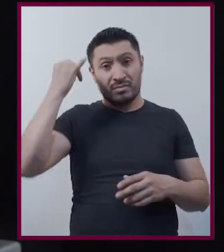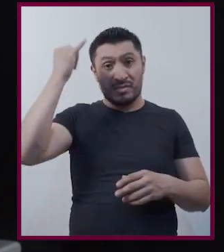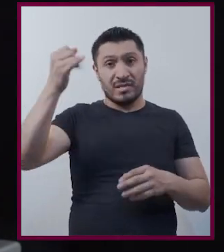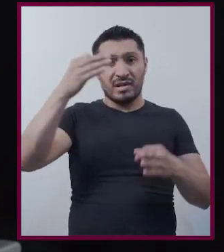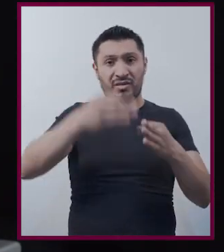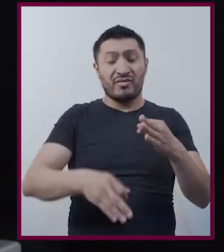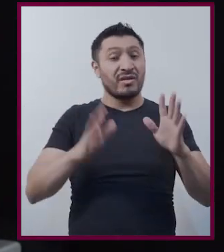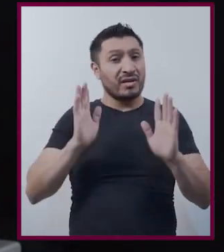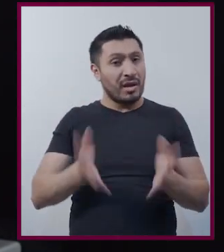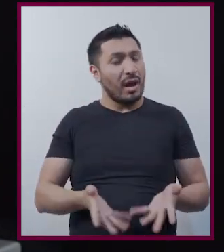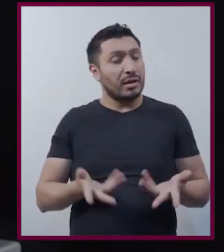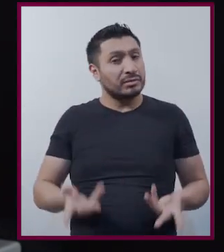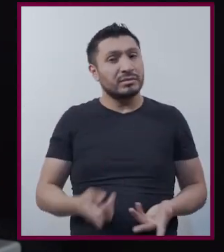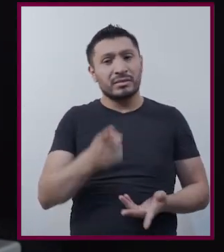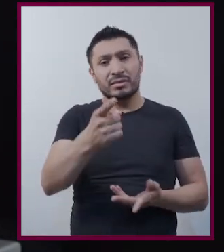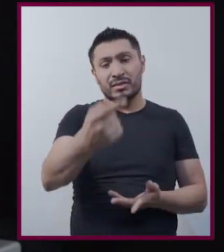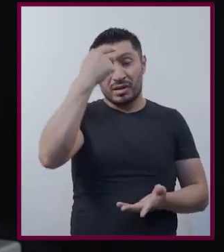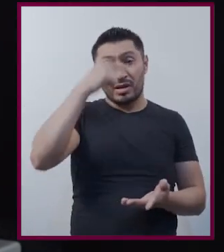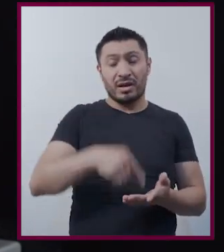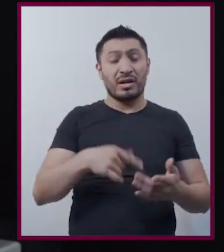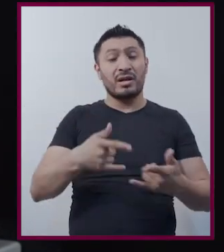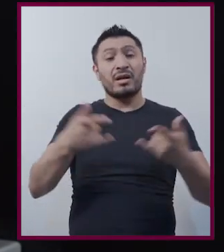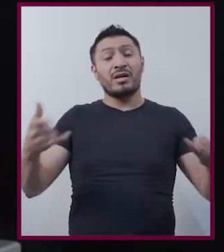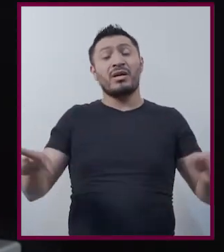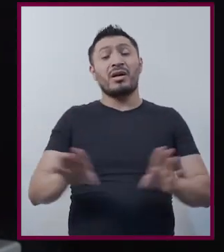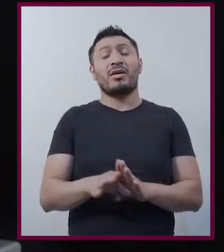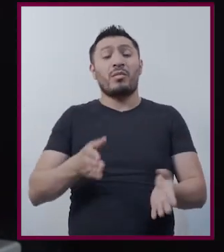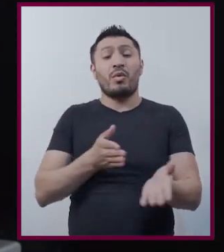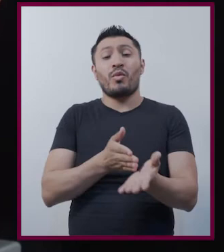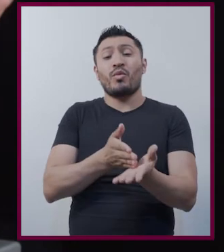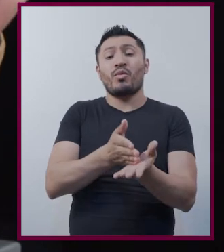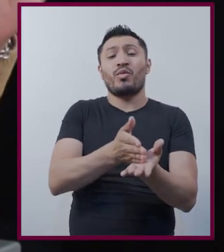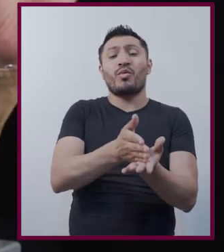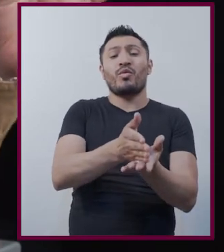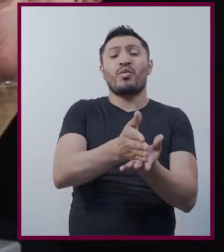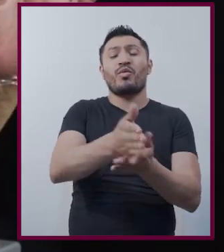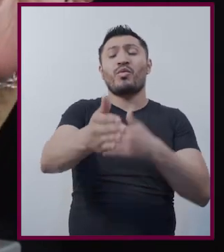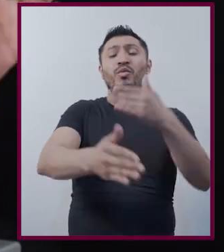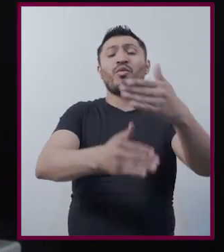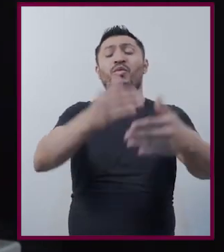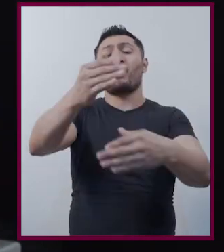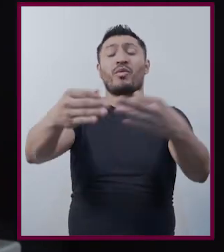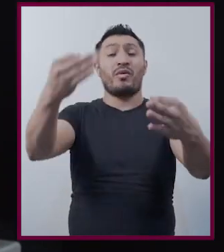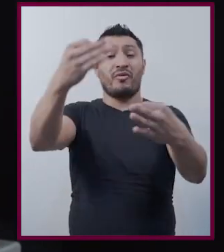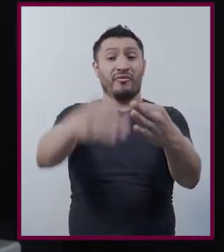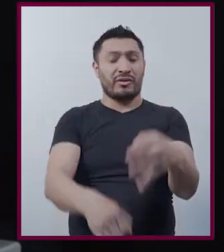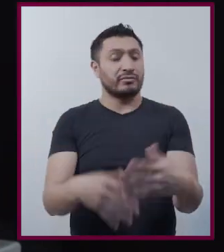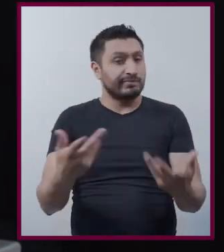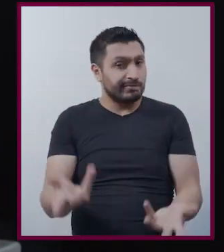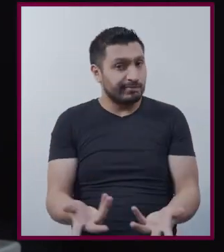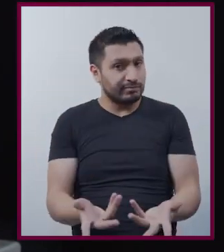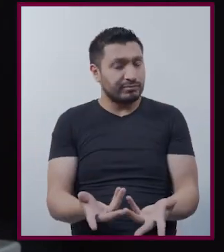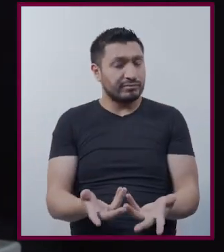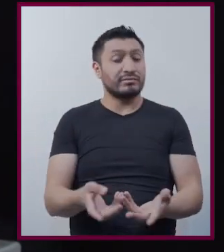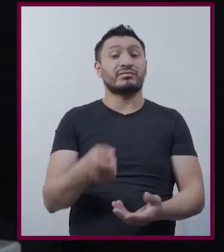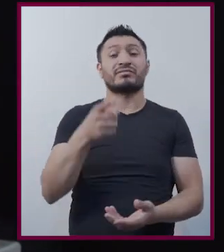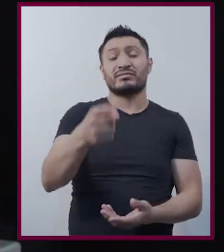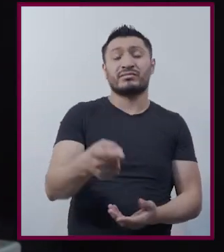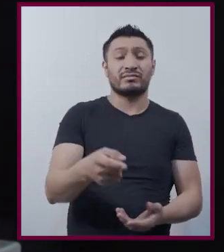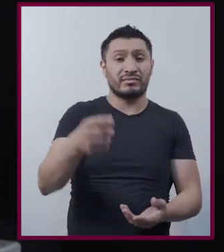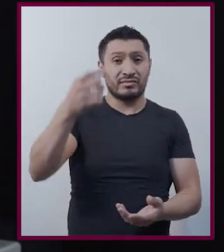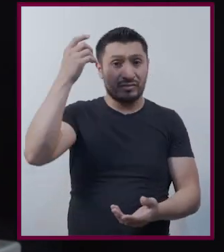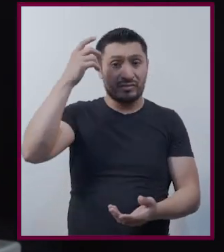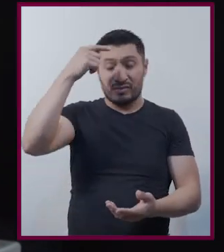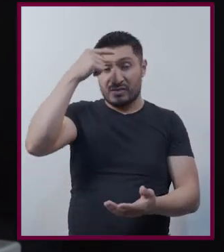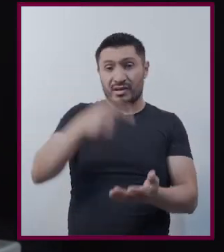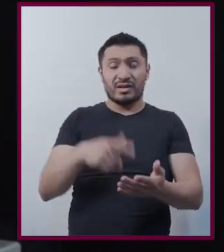término? ¿Tú crees que la historia sea una línea recta que vaya avanzando hacia su fin? ¿Qué tan vigente te parece la